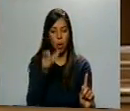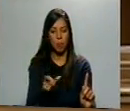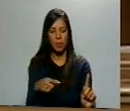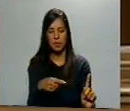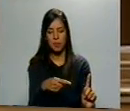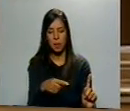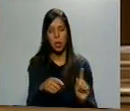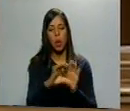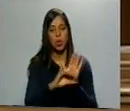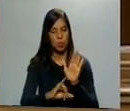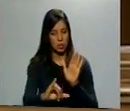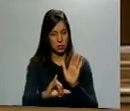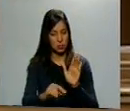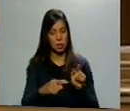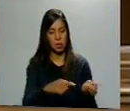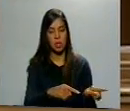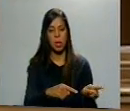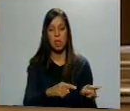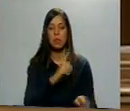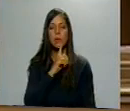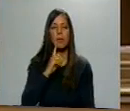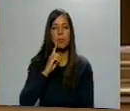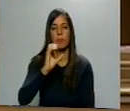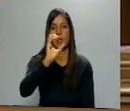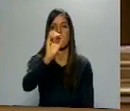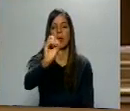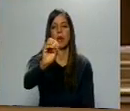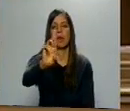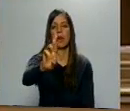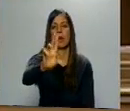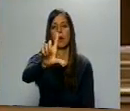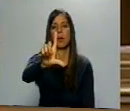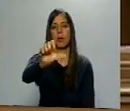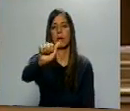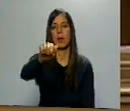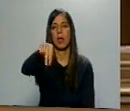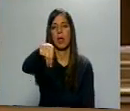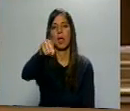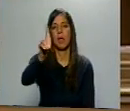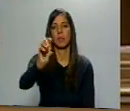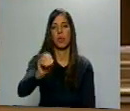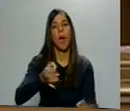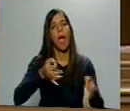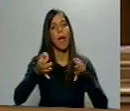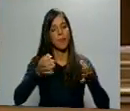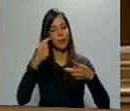Zambrano, para que también dé la visión sobre este decreto constituyente.